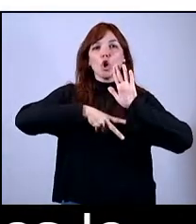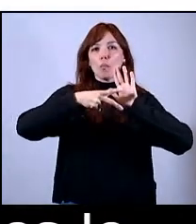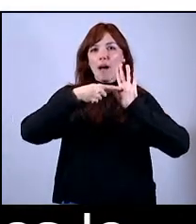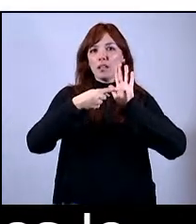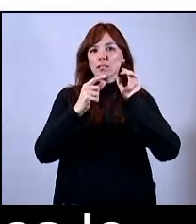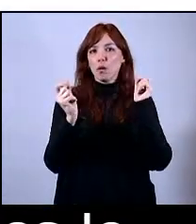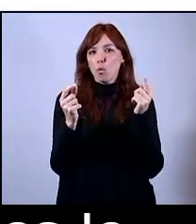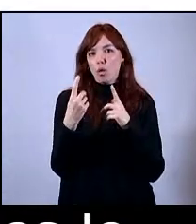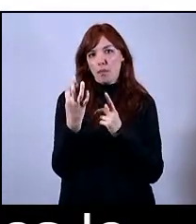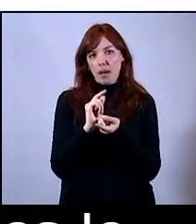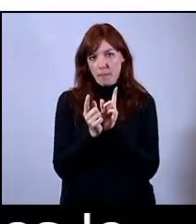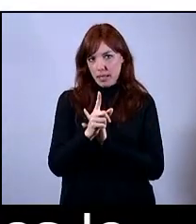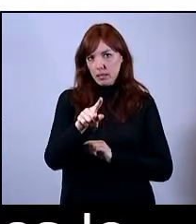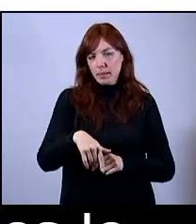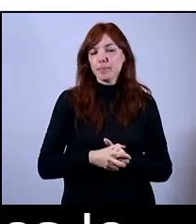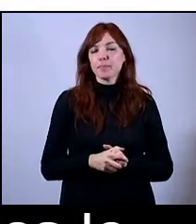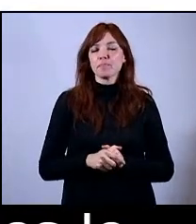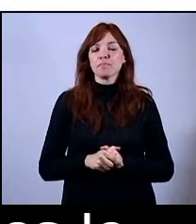seguros.